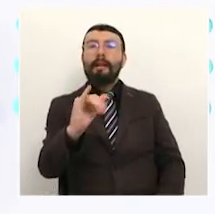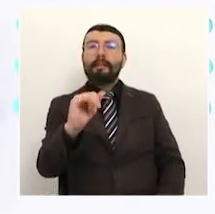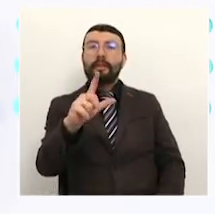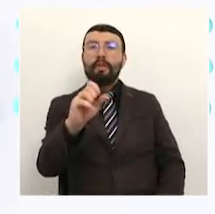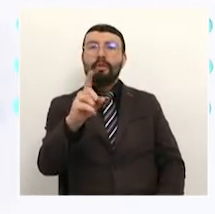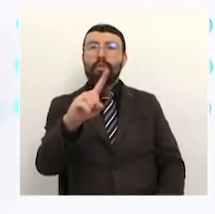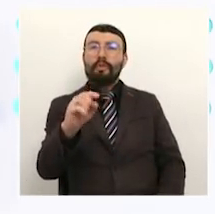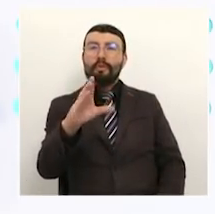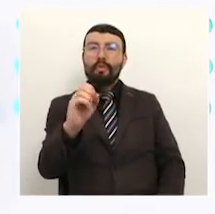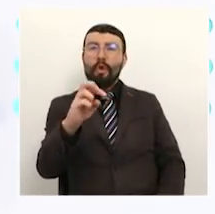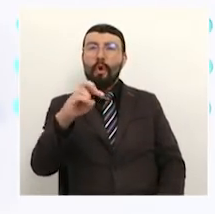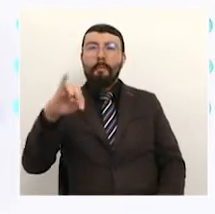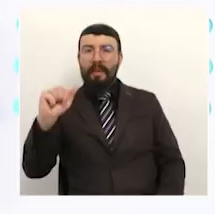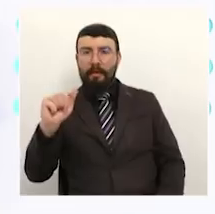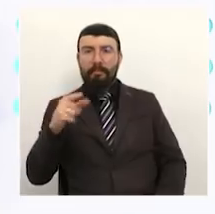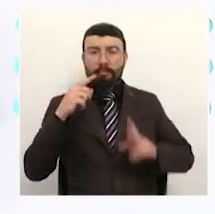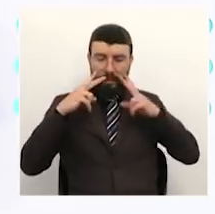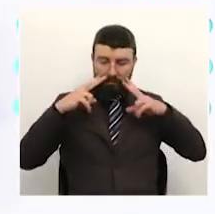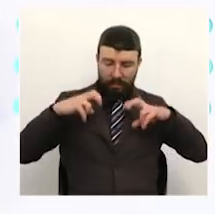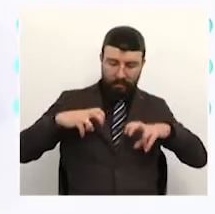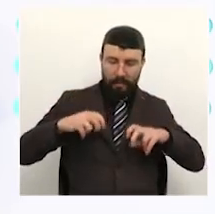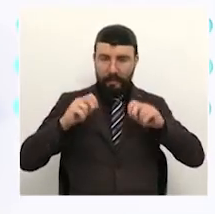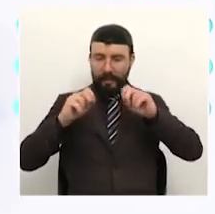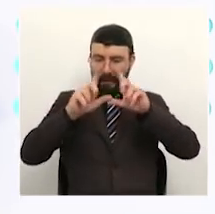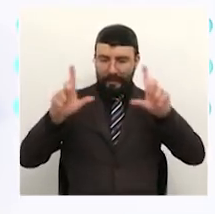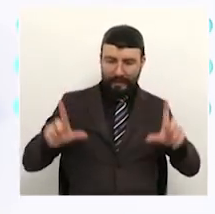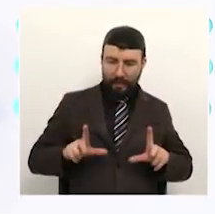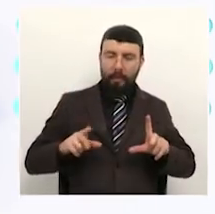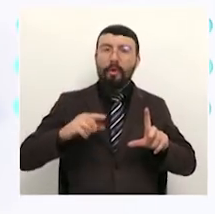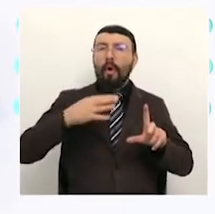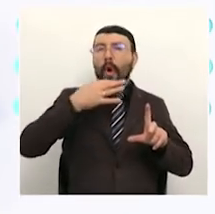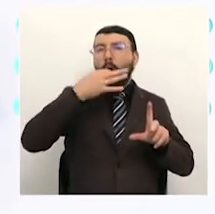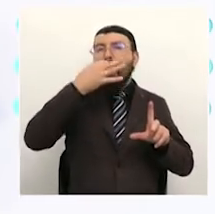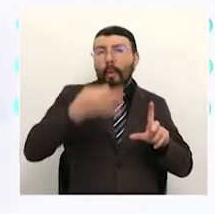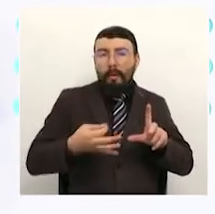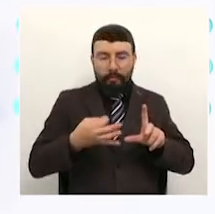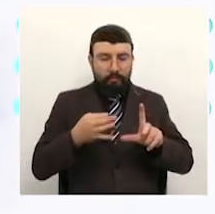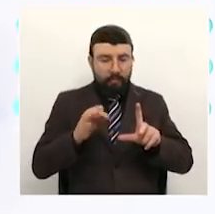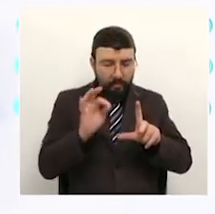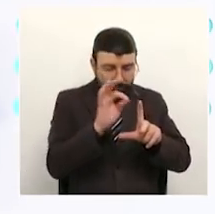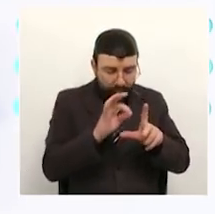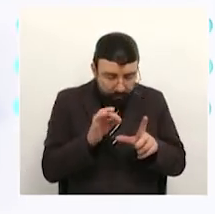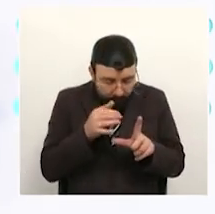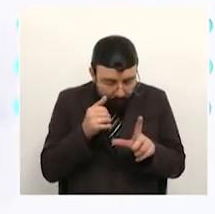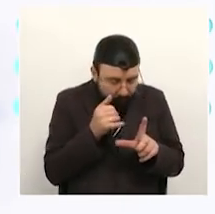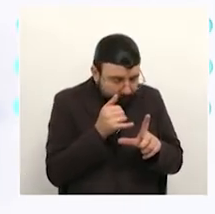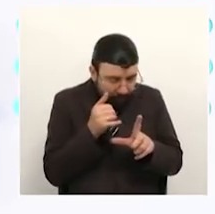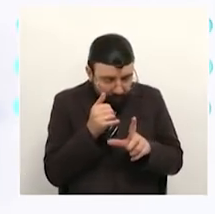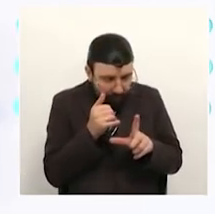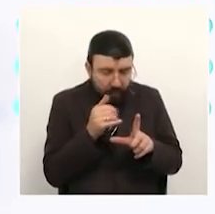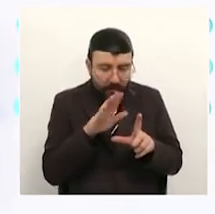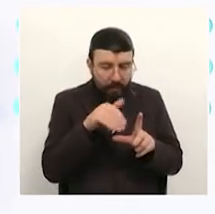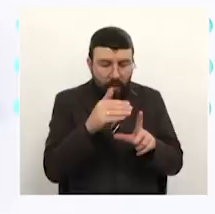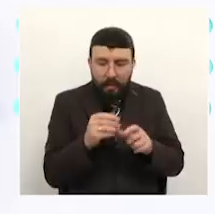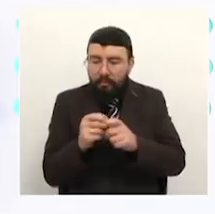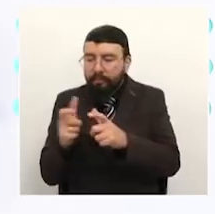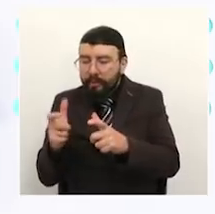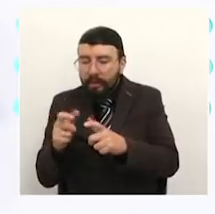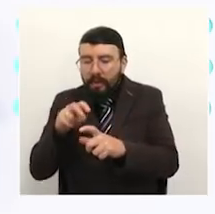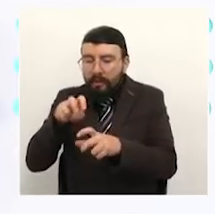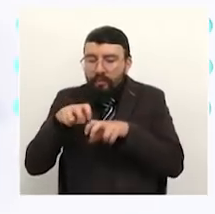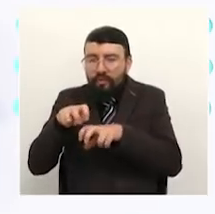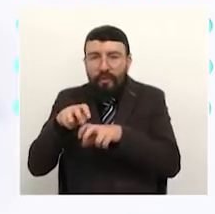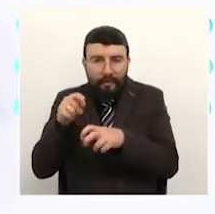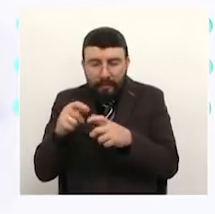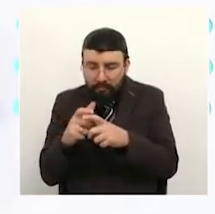tuberculosis y es la puesta cultivar ya digamos a observar inicialmente y posteriormente a cultivar de una muestra del